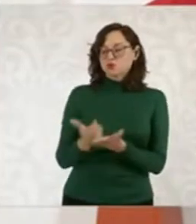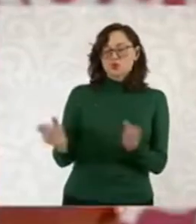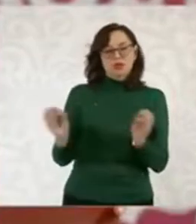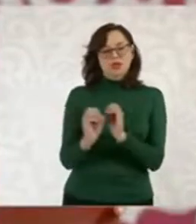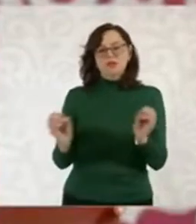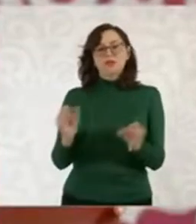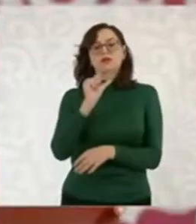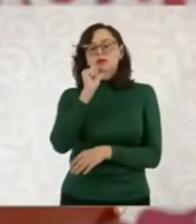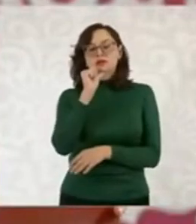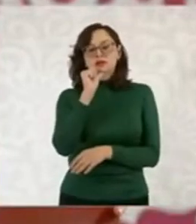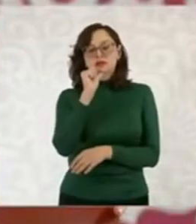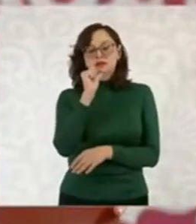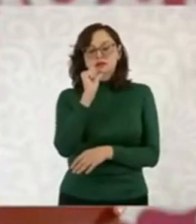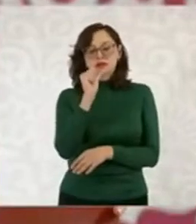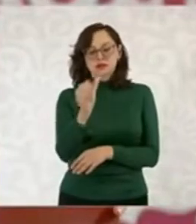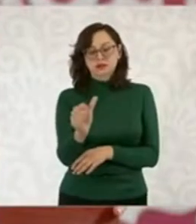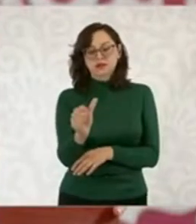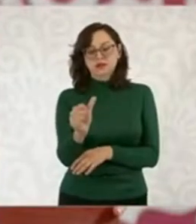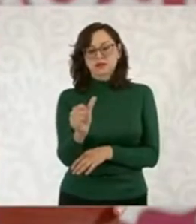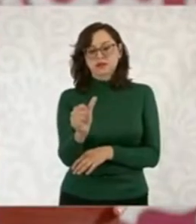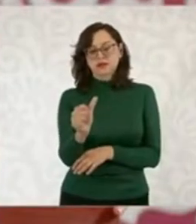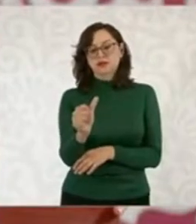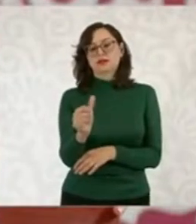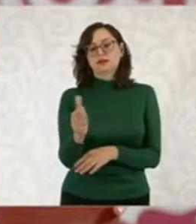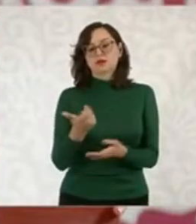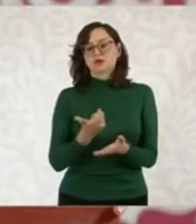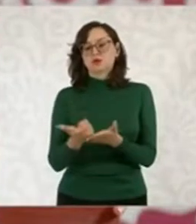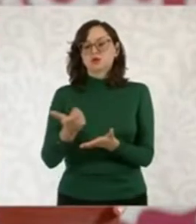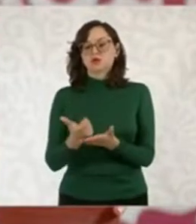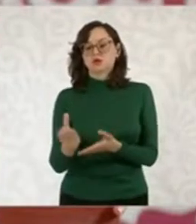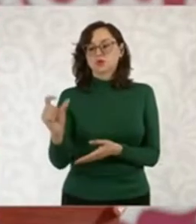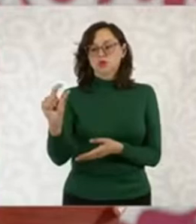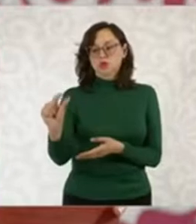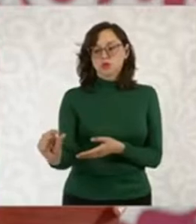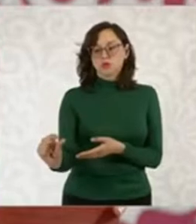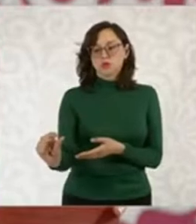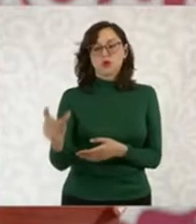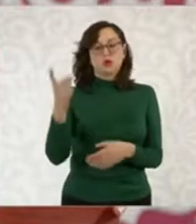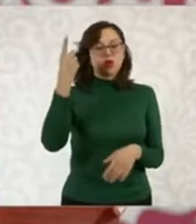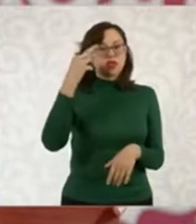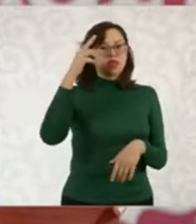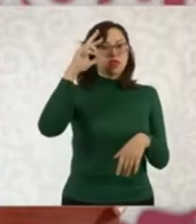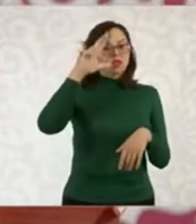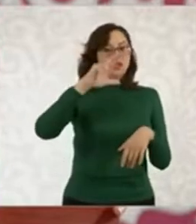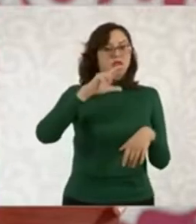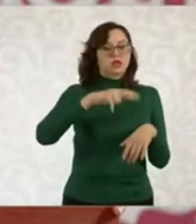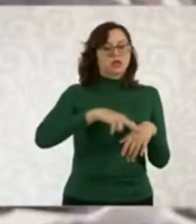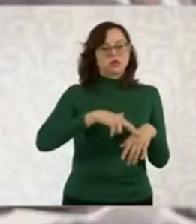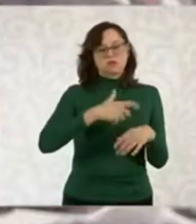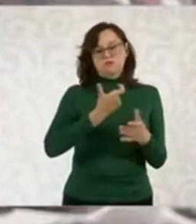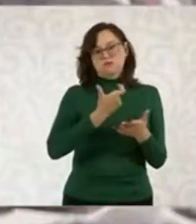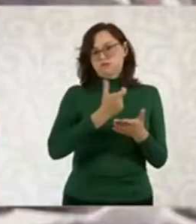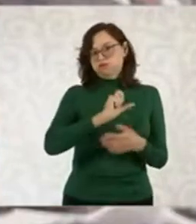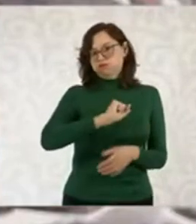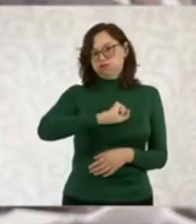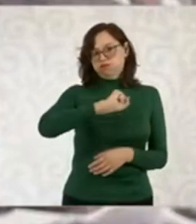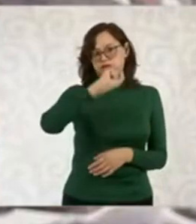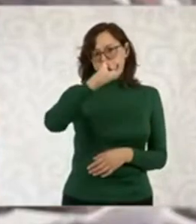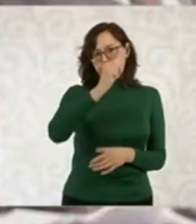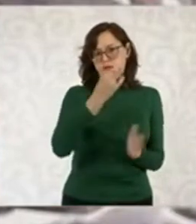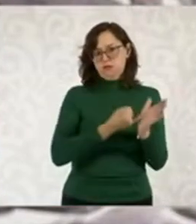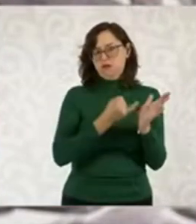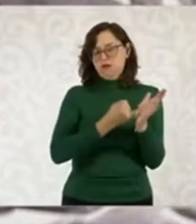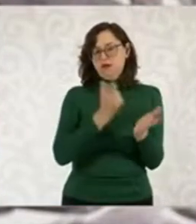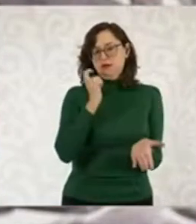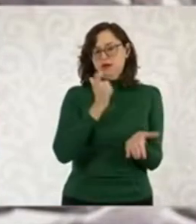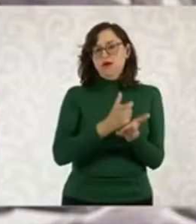salario de otro nivel, particularmente a los directivos que eran contratados por outsourcing, o a los